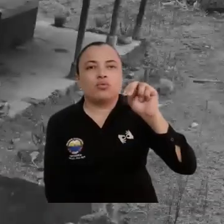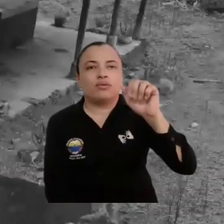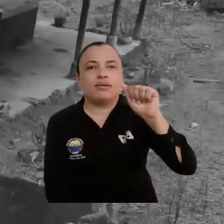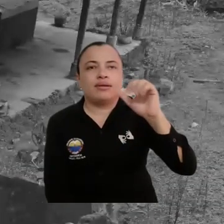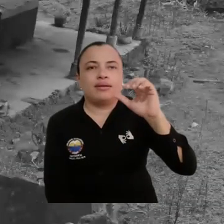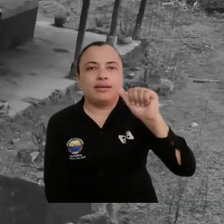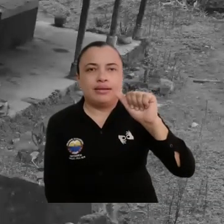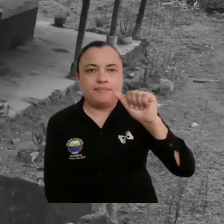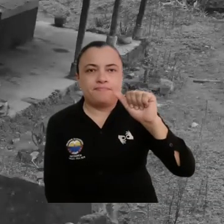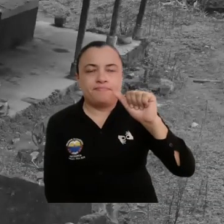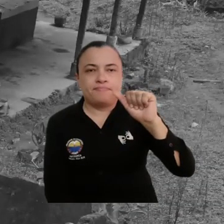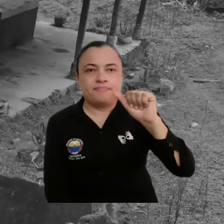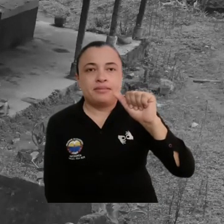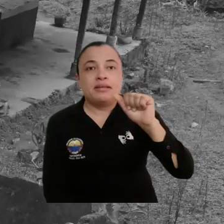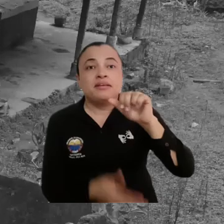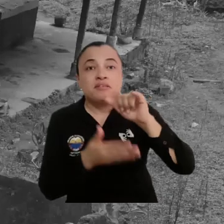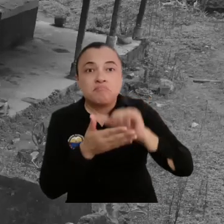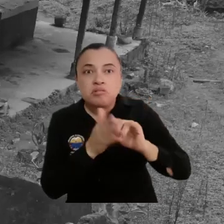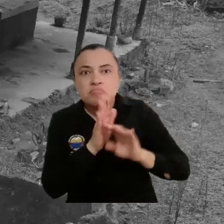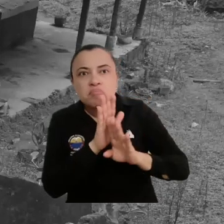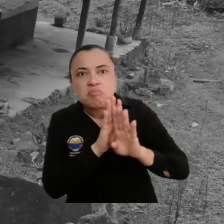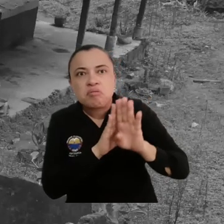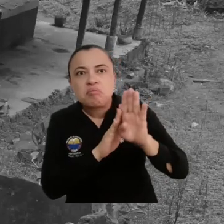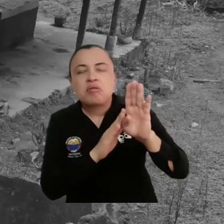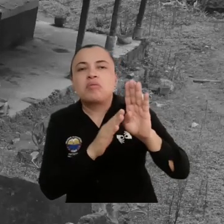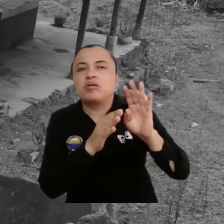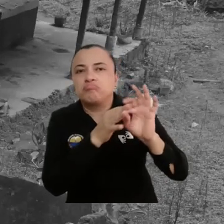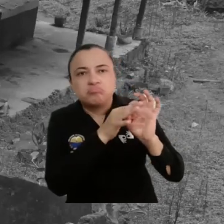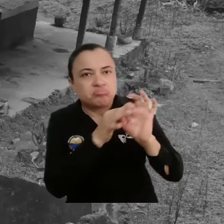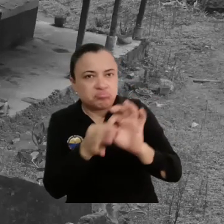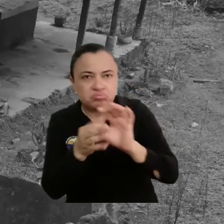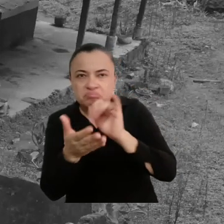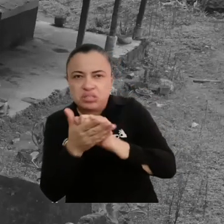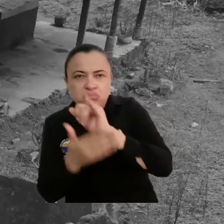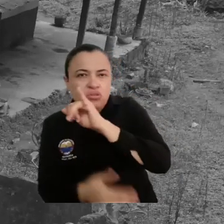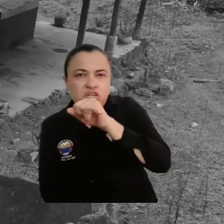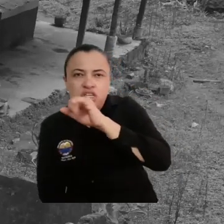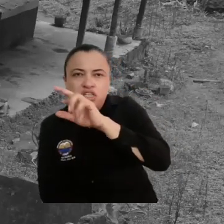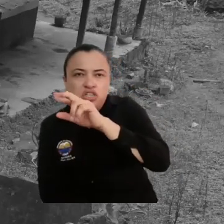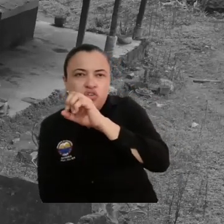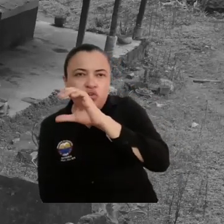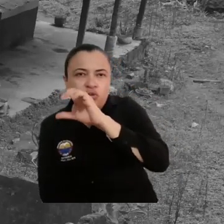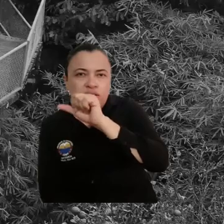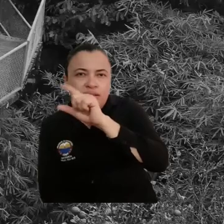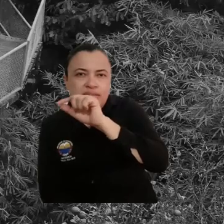Se desarrolló como parte del mismo circuito cafetero de Hirokasaka, aunque con una escala